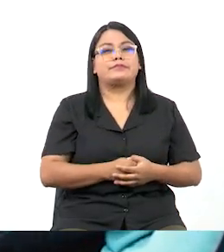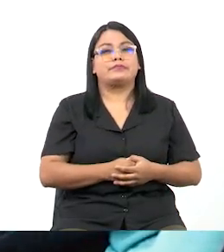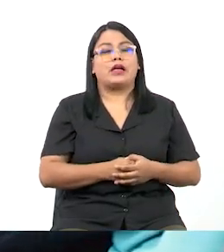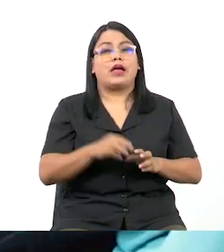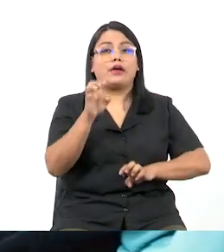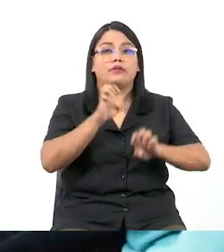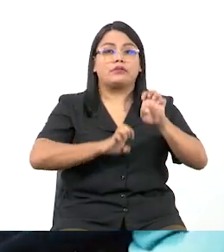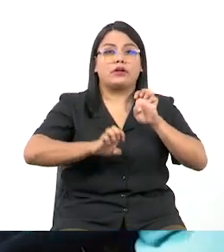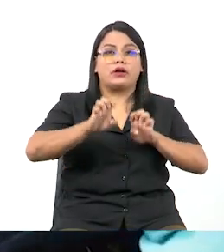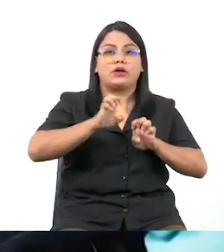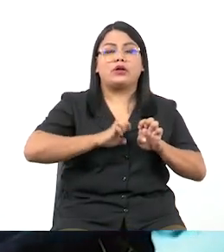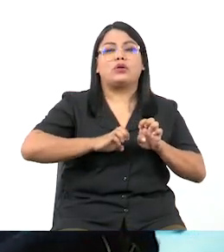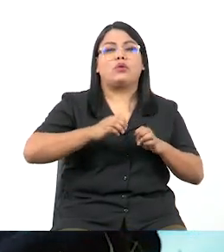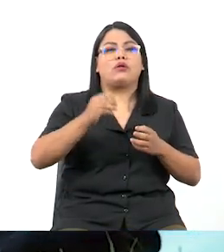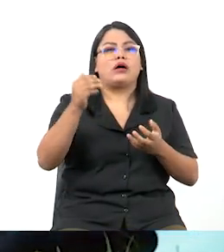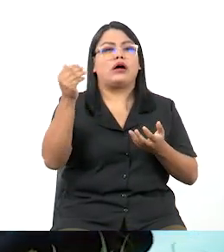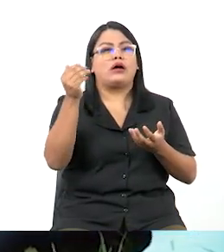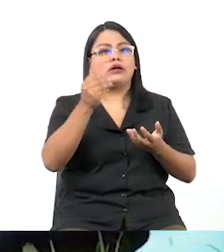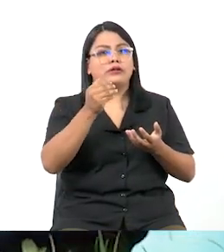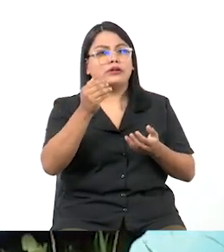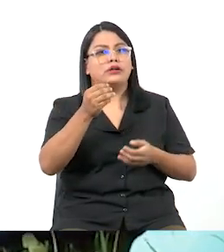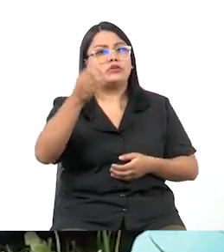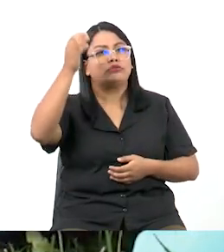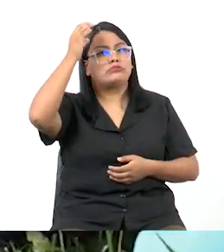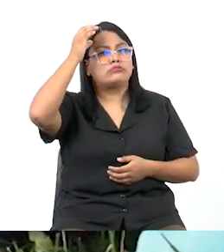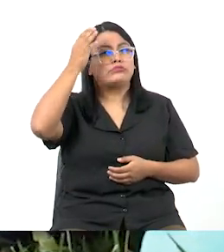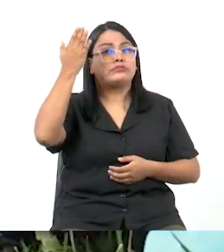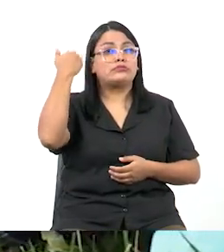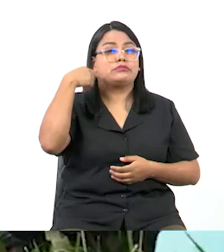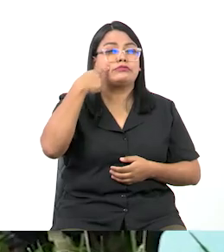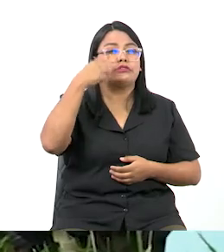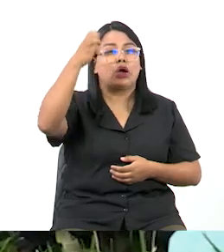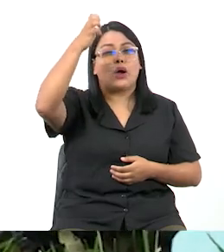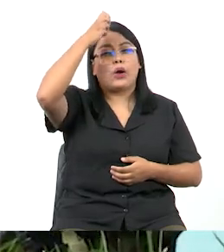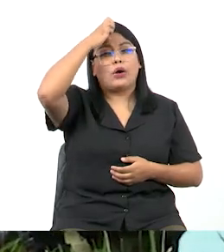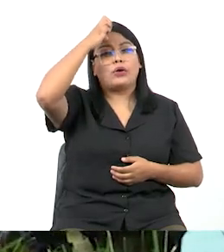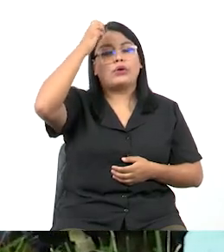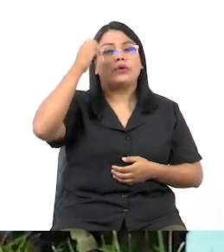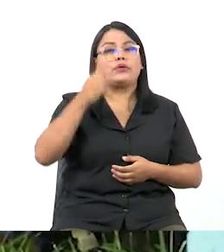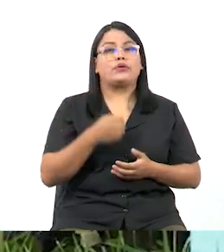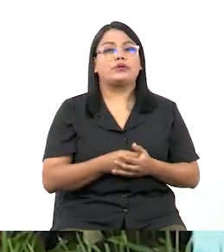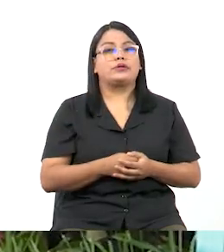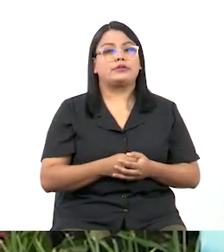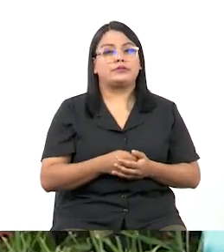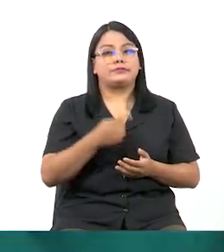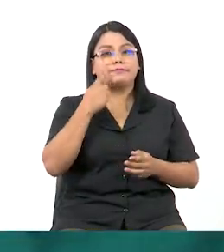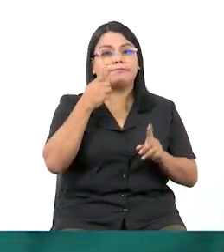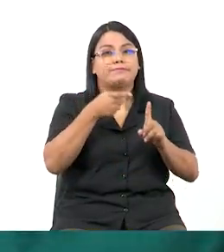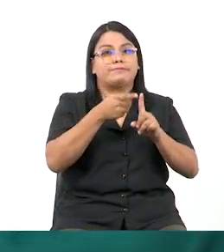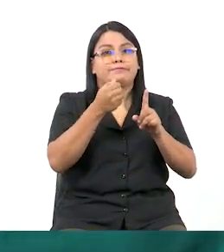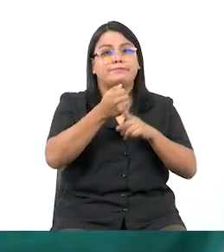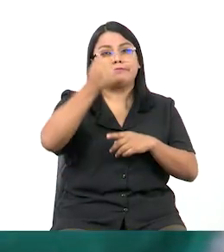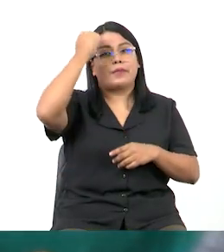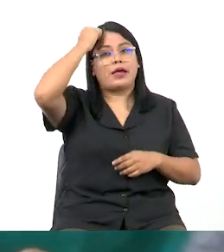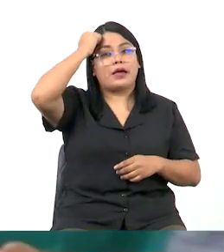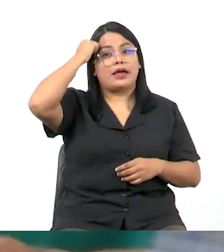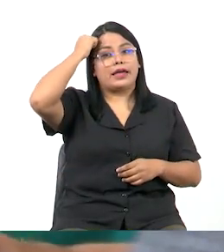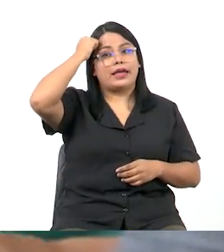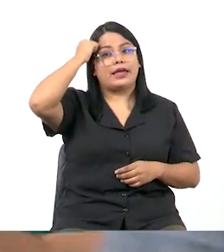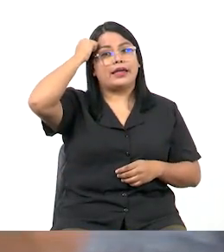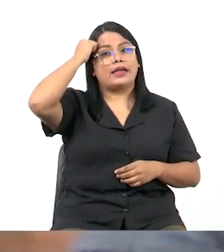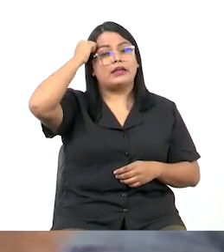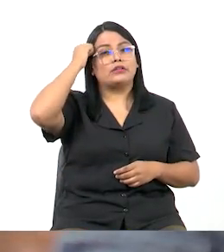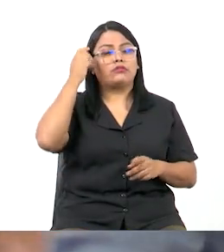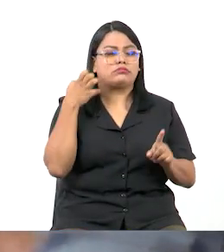estudiantado. Evaluar informalmente los conocimientos, identificando los errores. Establecer los objetivos del